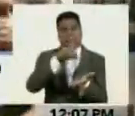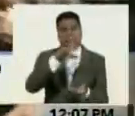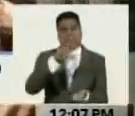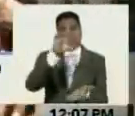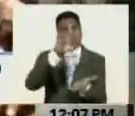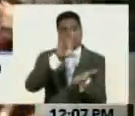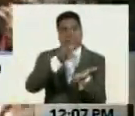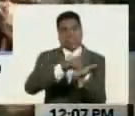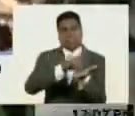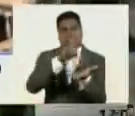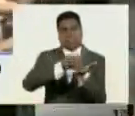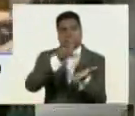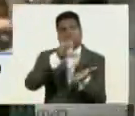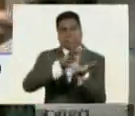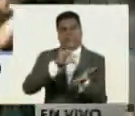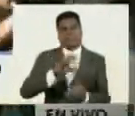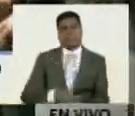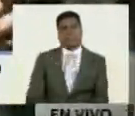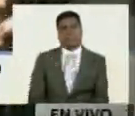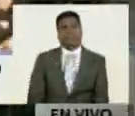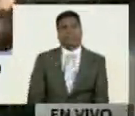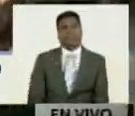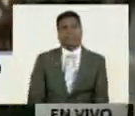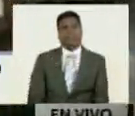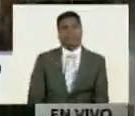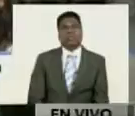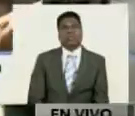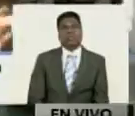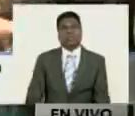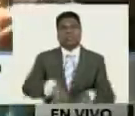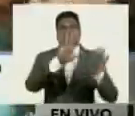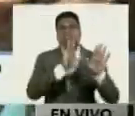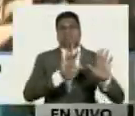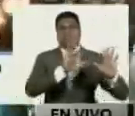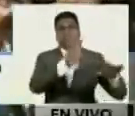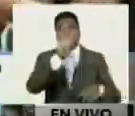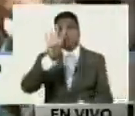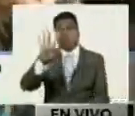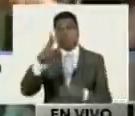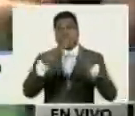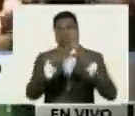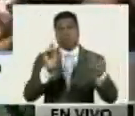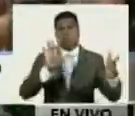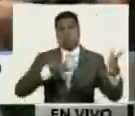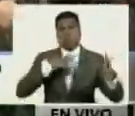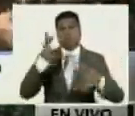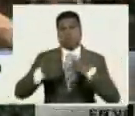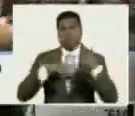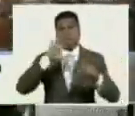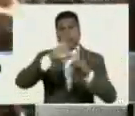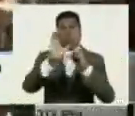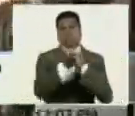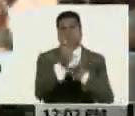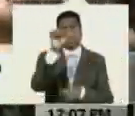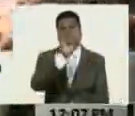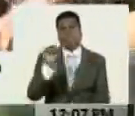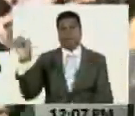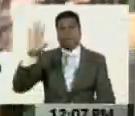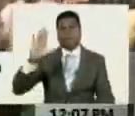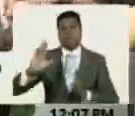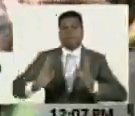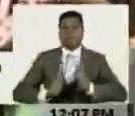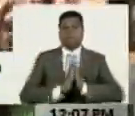dando inicio a lo que es el 14º Festival Recreativo, Deportivo y Cultural Semana